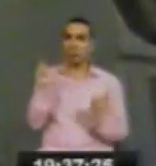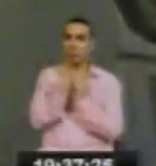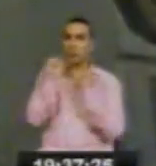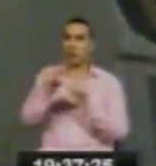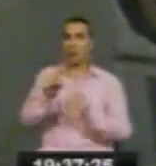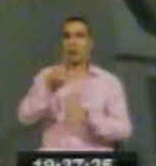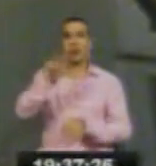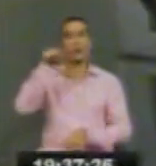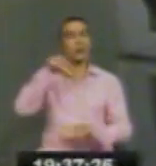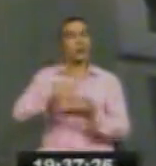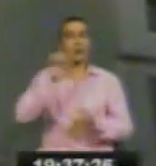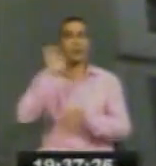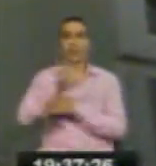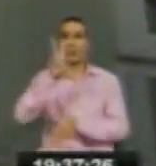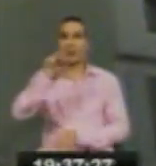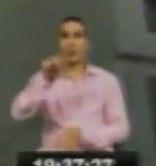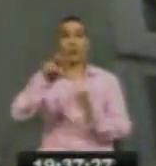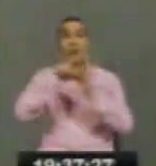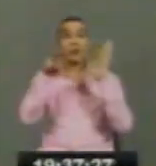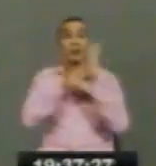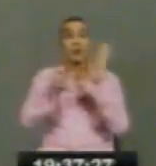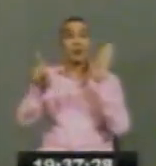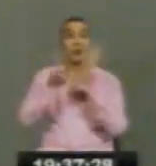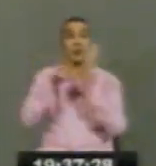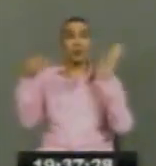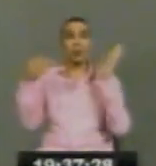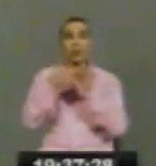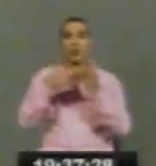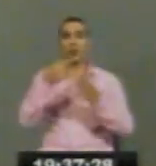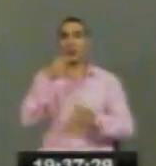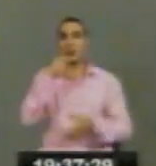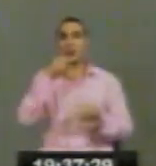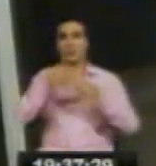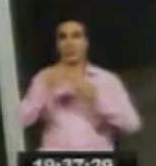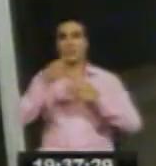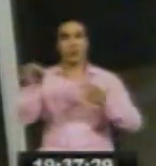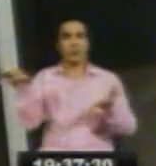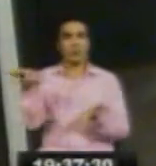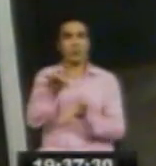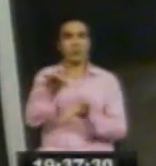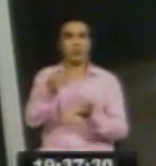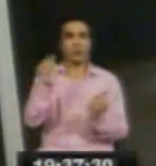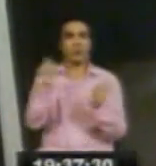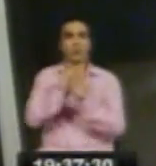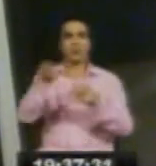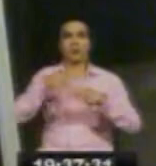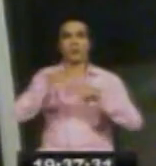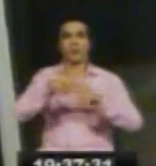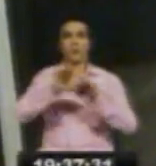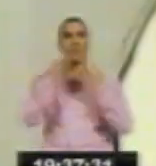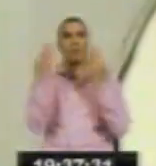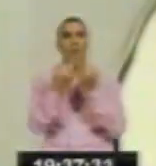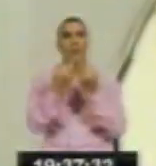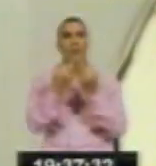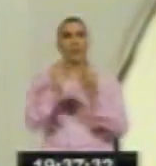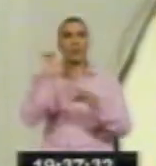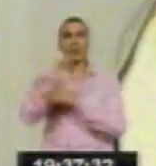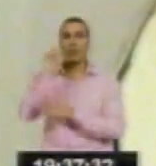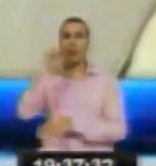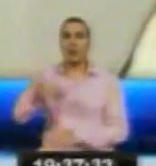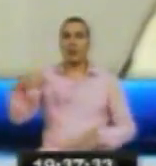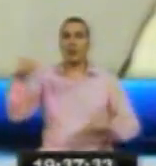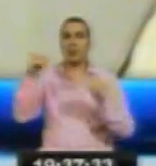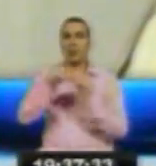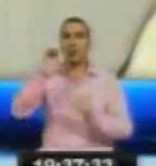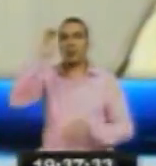podría pasar con la aprobación del reglamento de la ley contra violencia de género, según representantes del Frente Nacional por la Familia. Ecuador debe estar más alerta